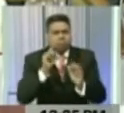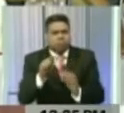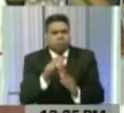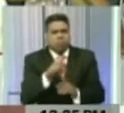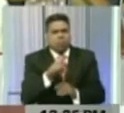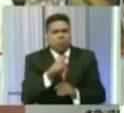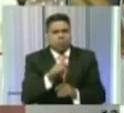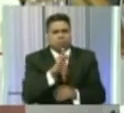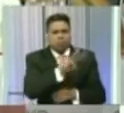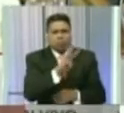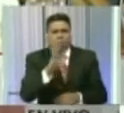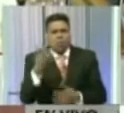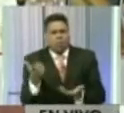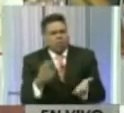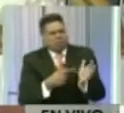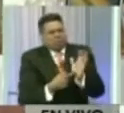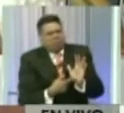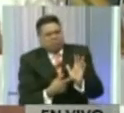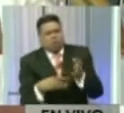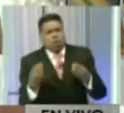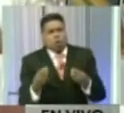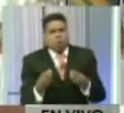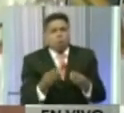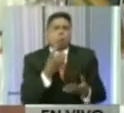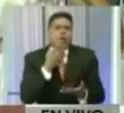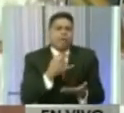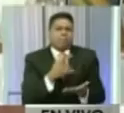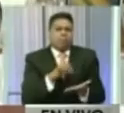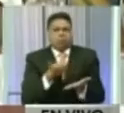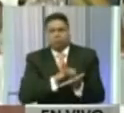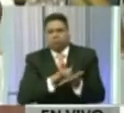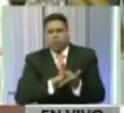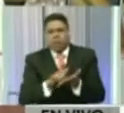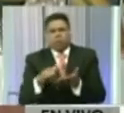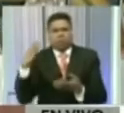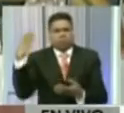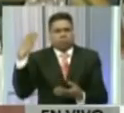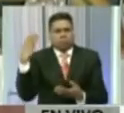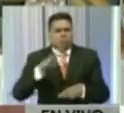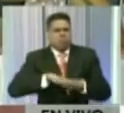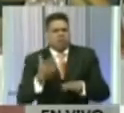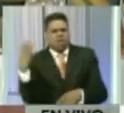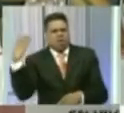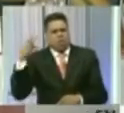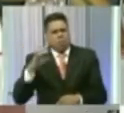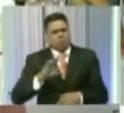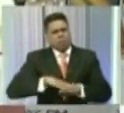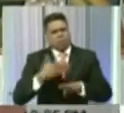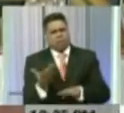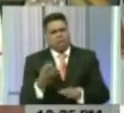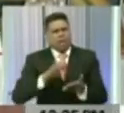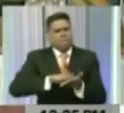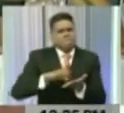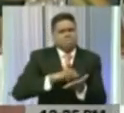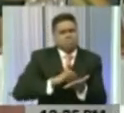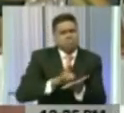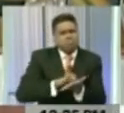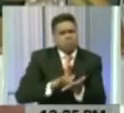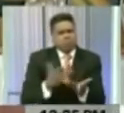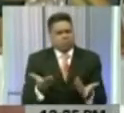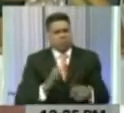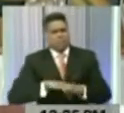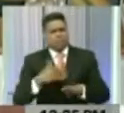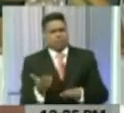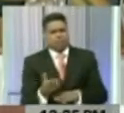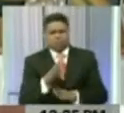sociales. Ahora, si surge en Miami y en Colombia, ¿por qué no afecta a Colombia y por qué no afecta a Miami? ¿Por qué afecta aquí? Porque